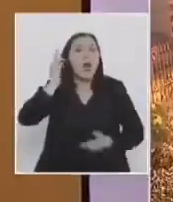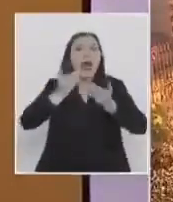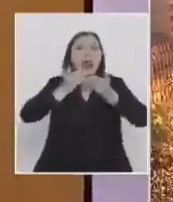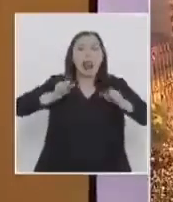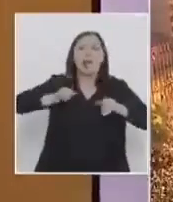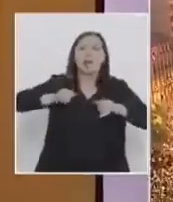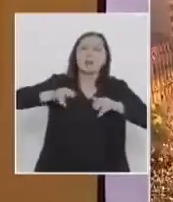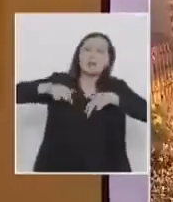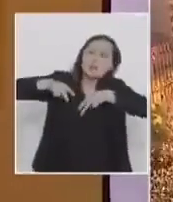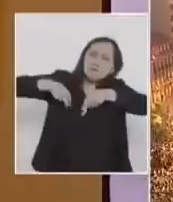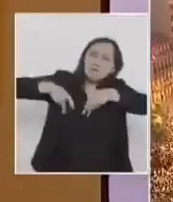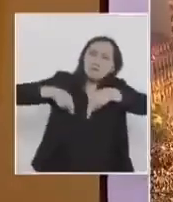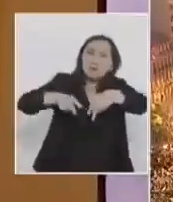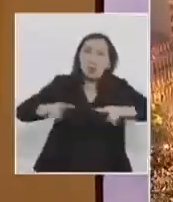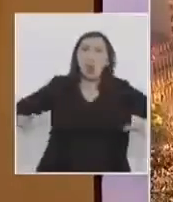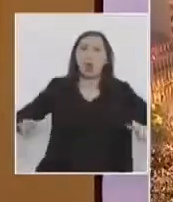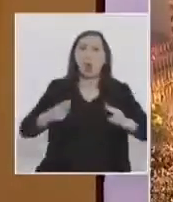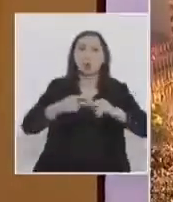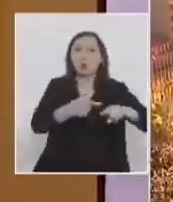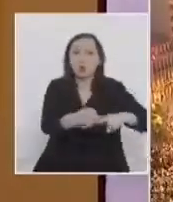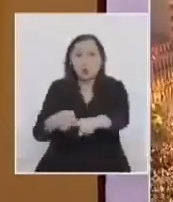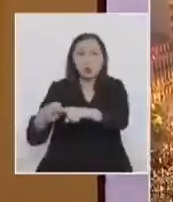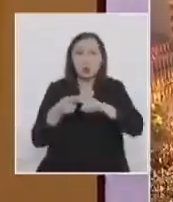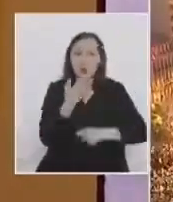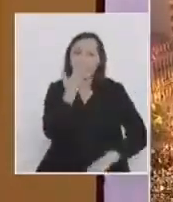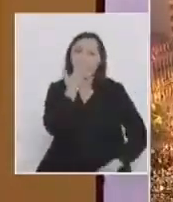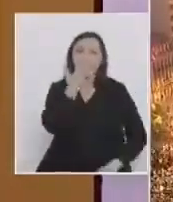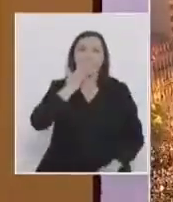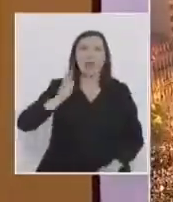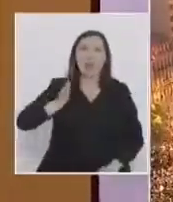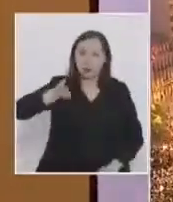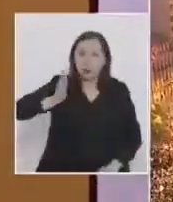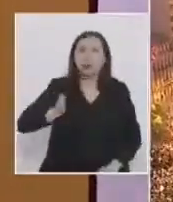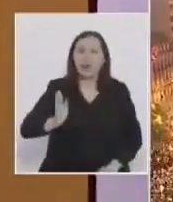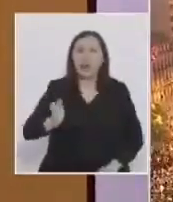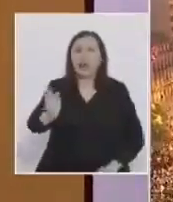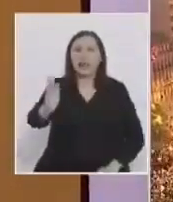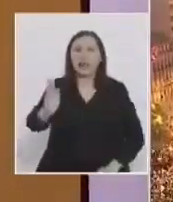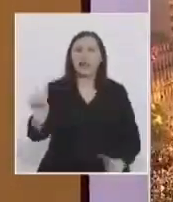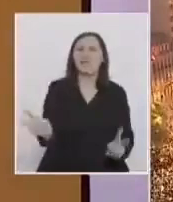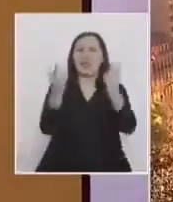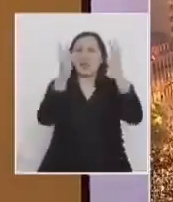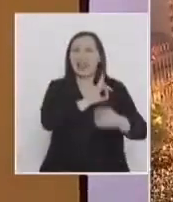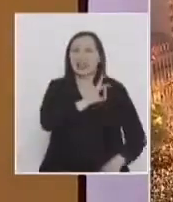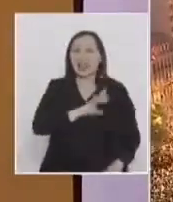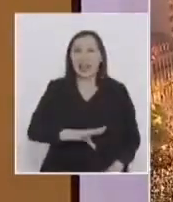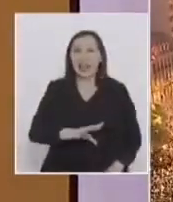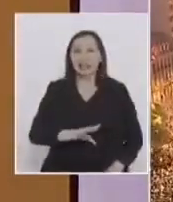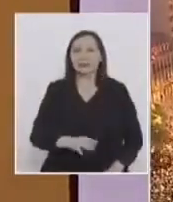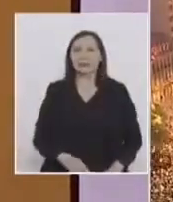para construir una sociedad mejor. Seguimos. ¡Viva Chile!